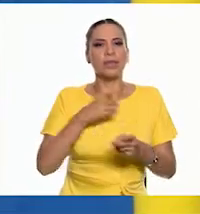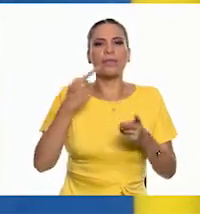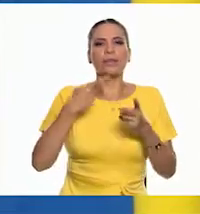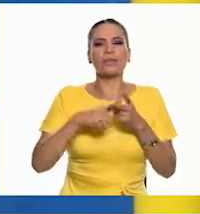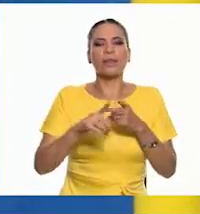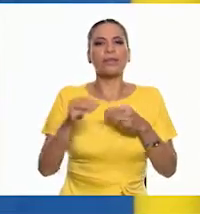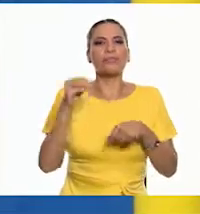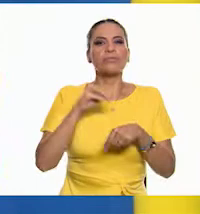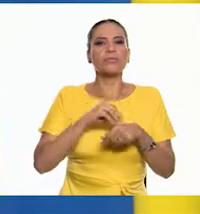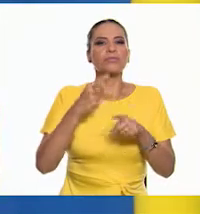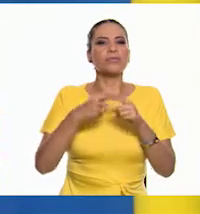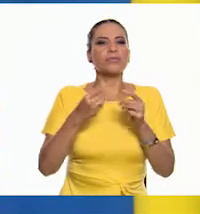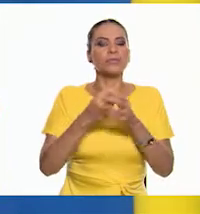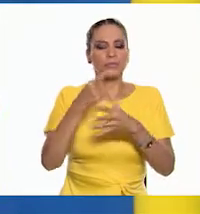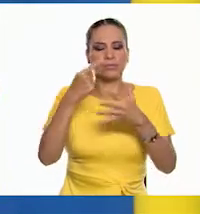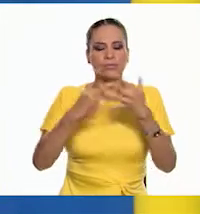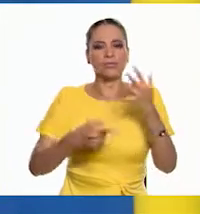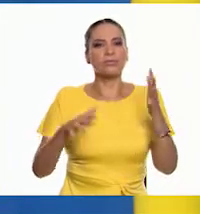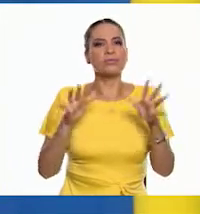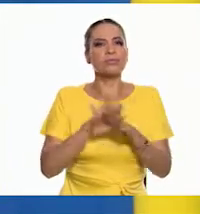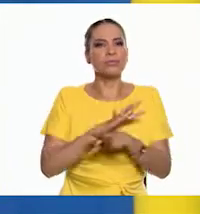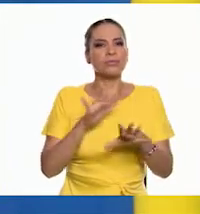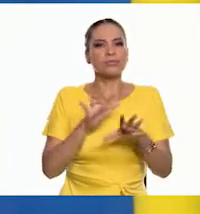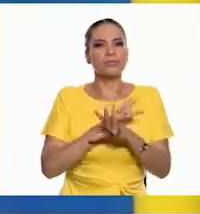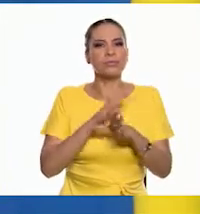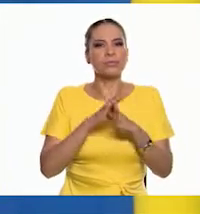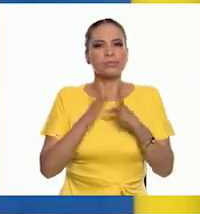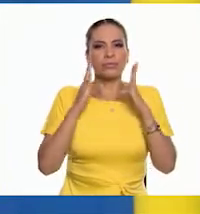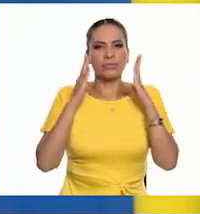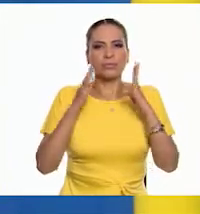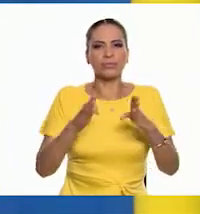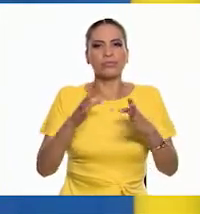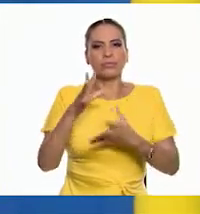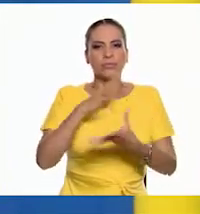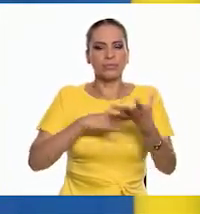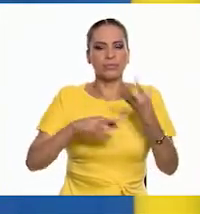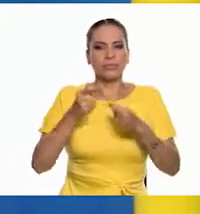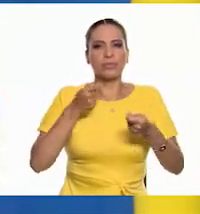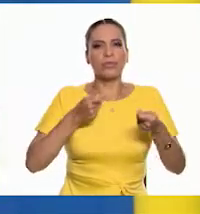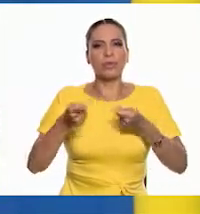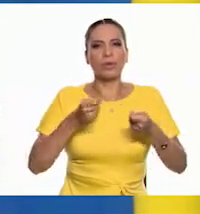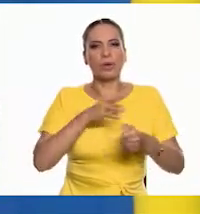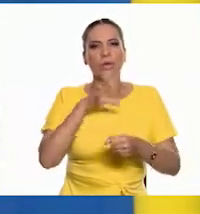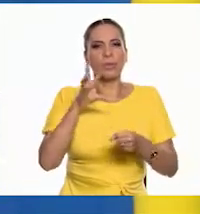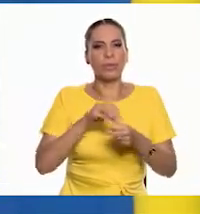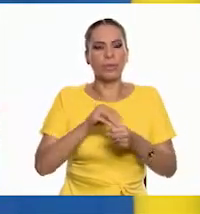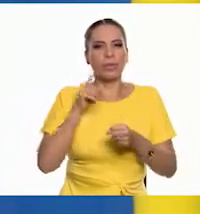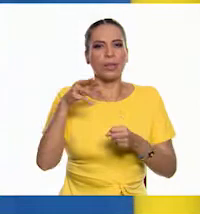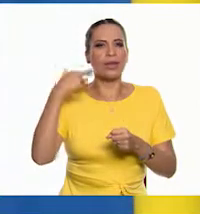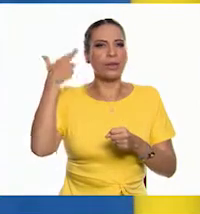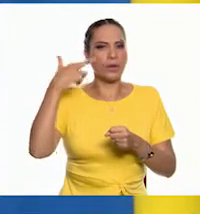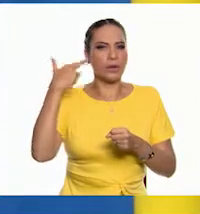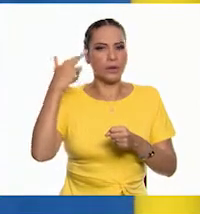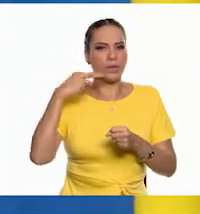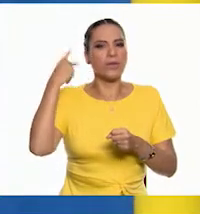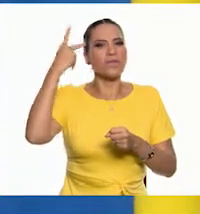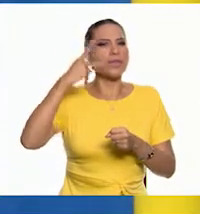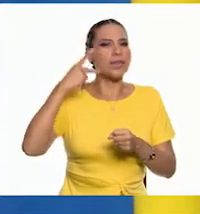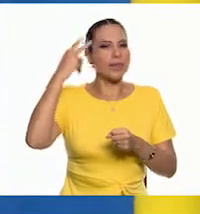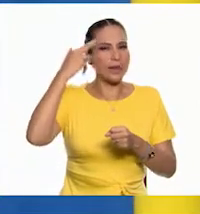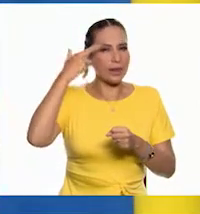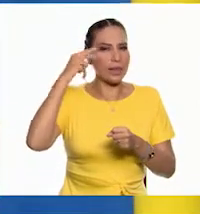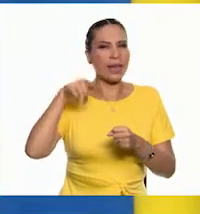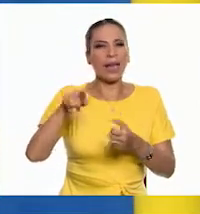comenzaron a implementar una serie de reformas encaminadas a recuperar el control absoluto de los reinos y virreinatos de